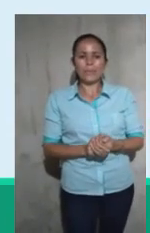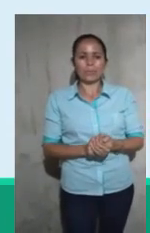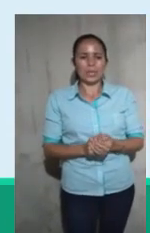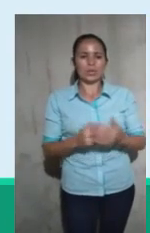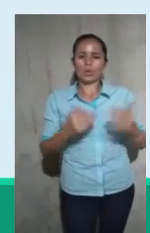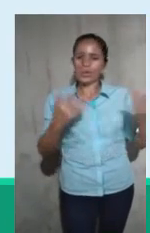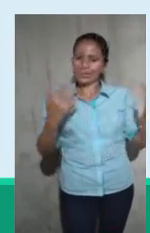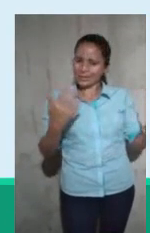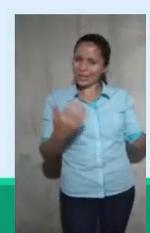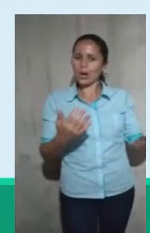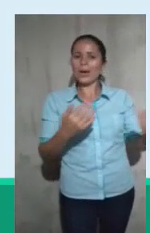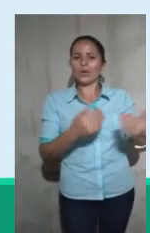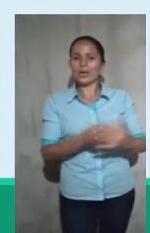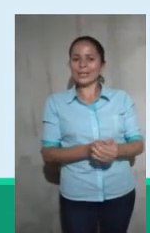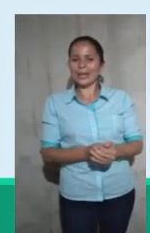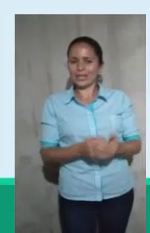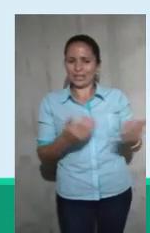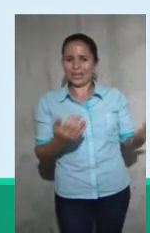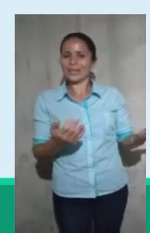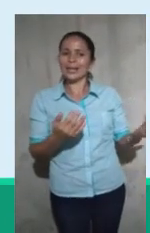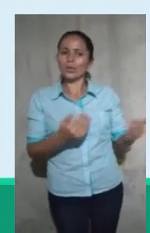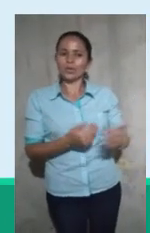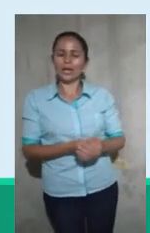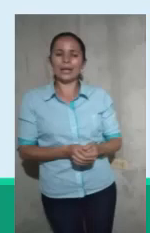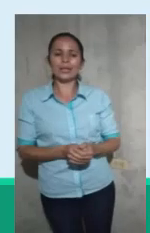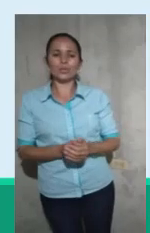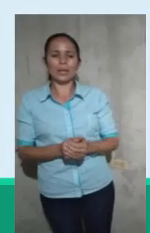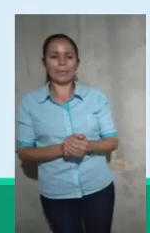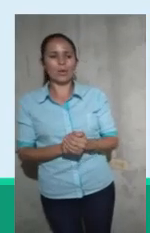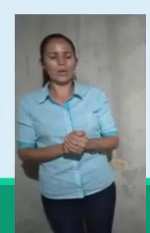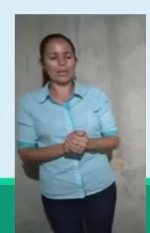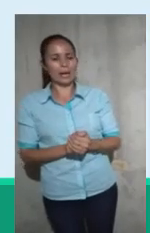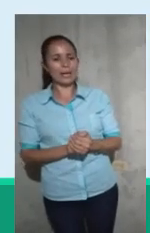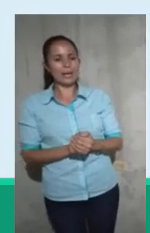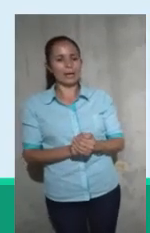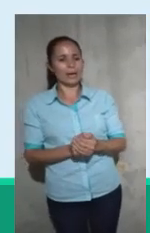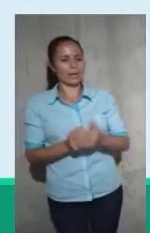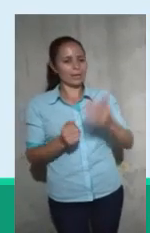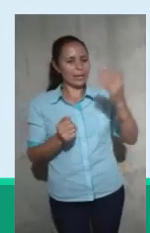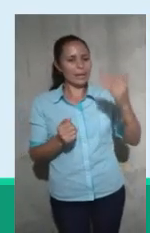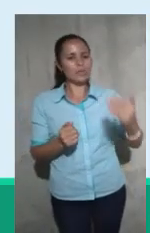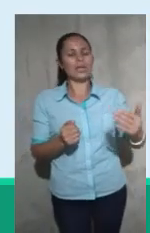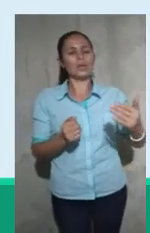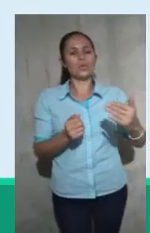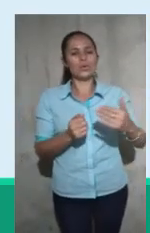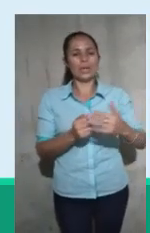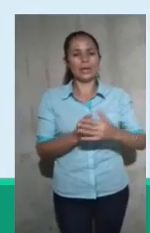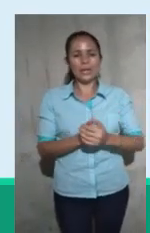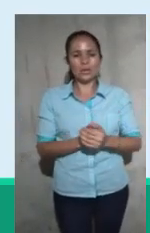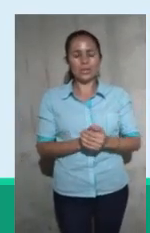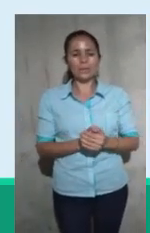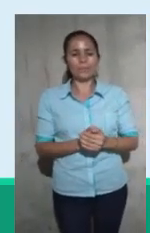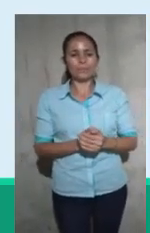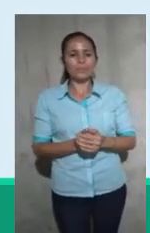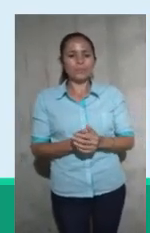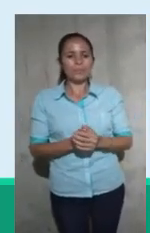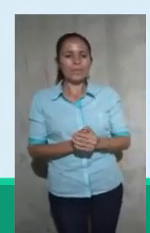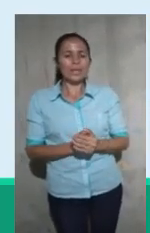acá, escoge cinco valores que quisieras encontrar en tu trabajo ideal. Aquí tenemos algunos de